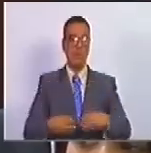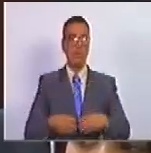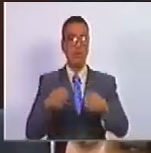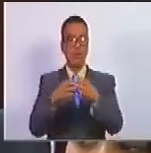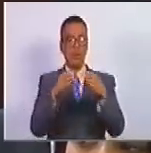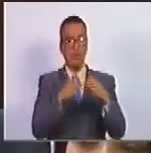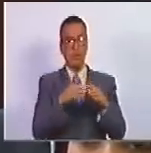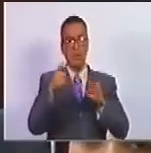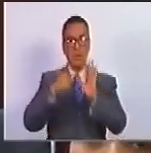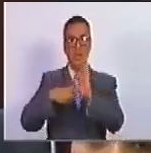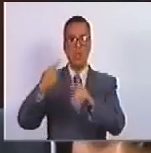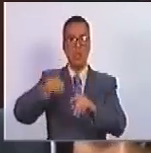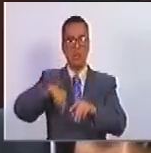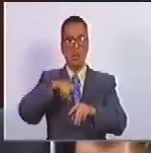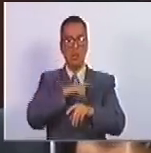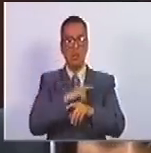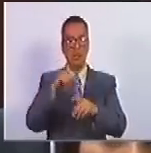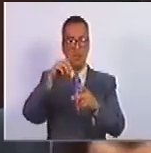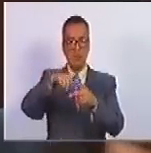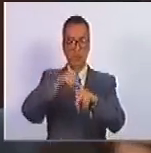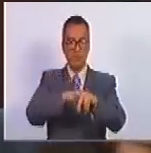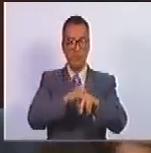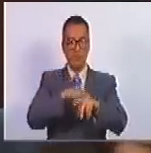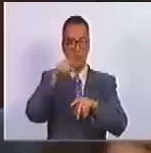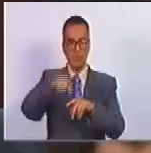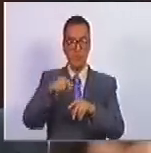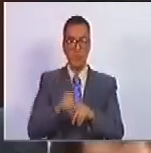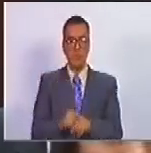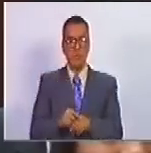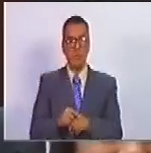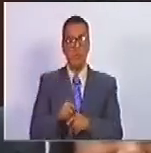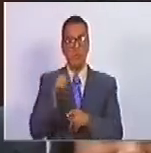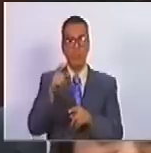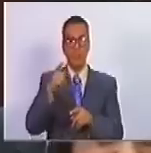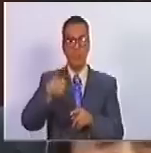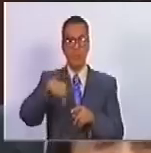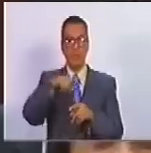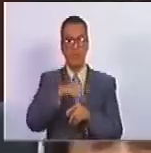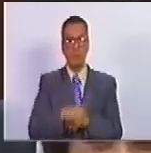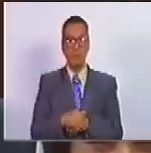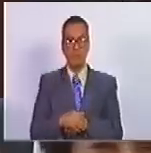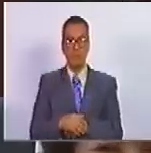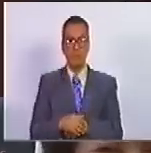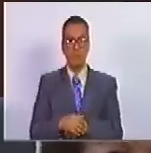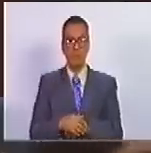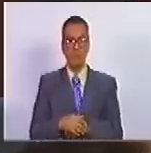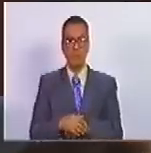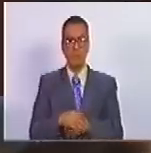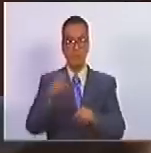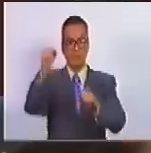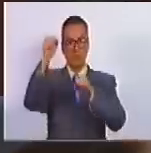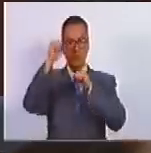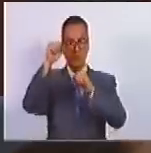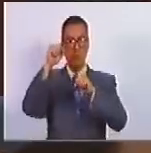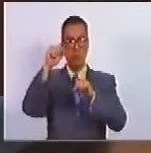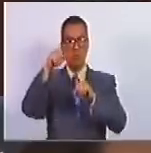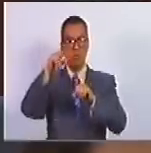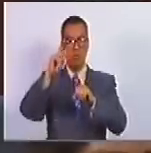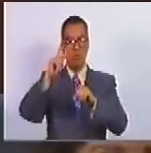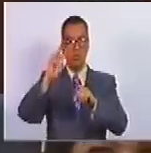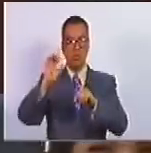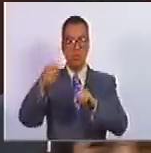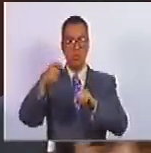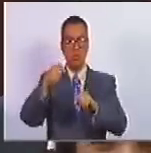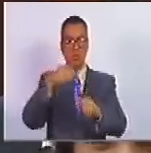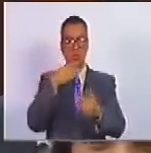esquina caliente, donde estamos situados acá, en esta esquina caliente. ¡Viva la esquina caliente! ¡Viva La Vega!